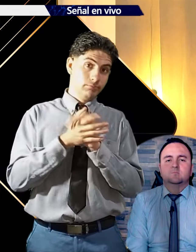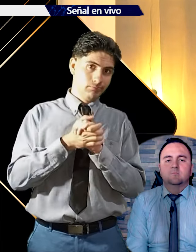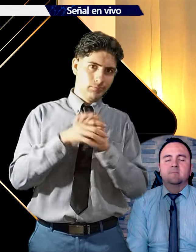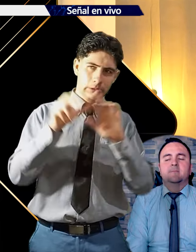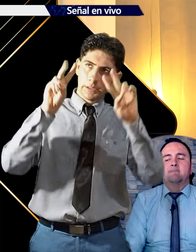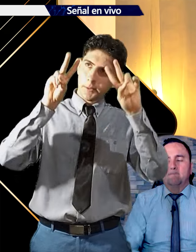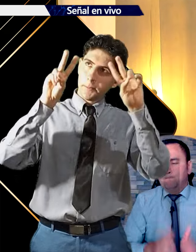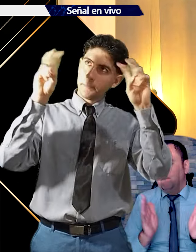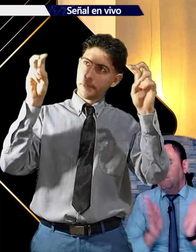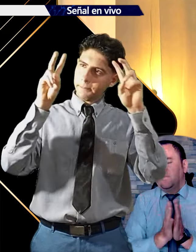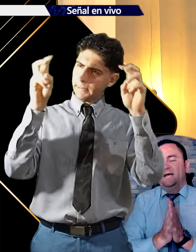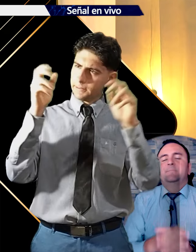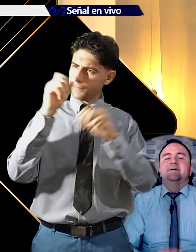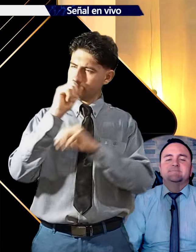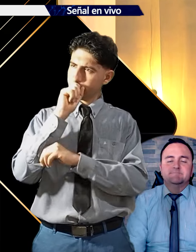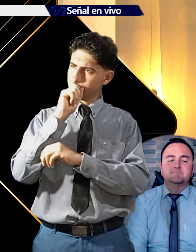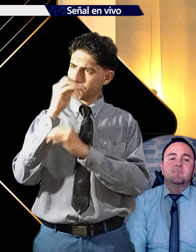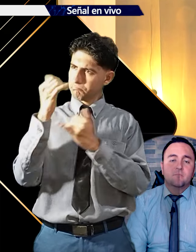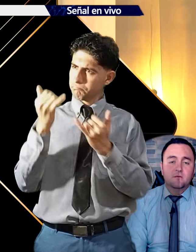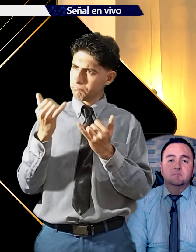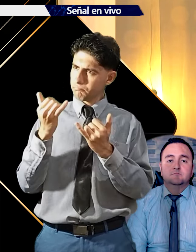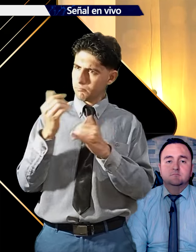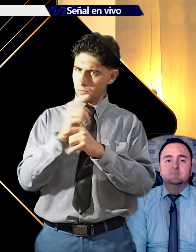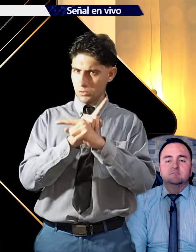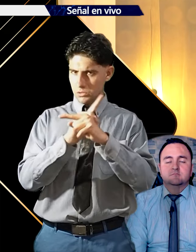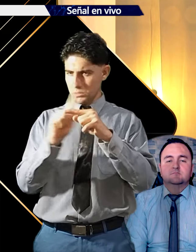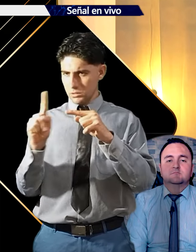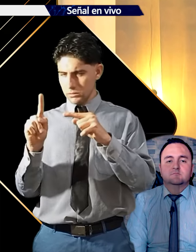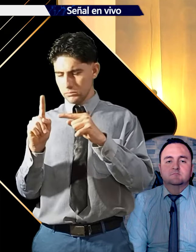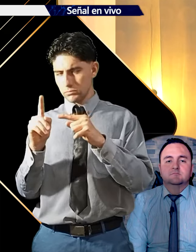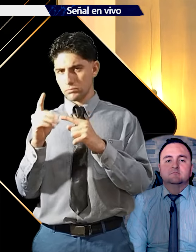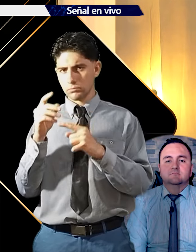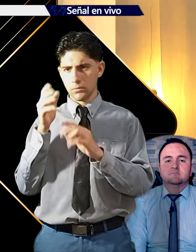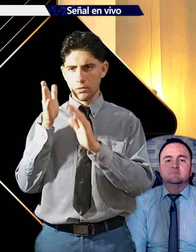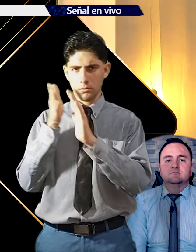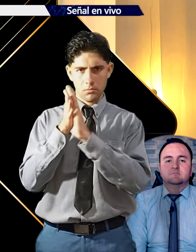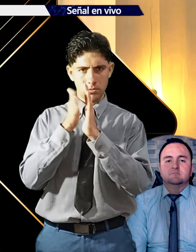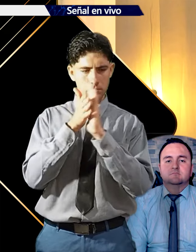estos temas que el Señor nos ha dado durante estos días